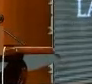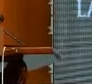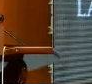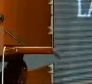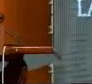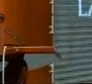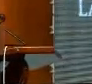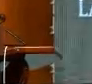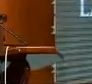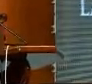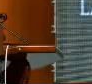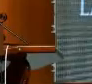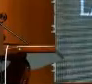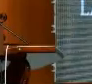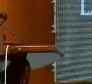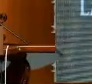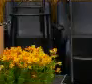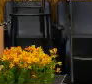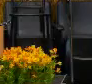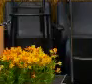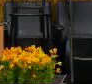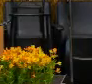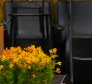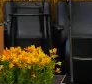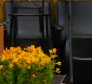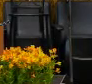anhelo volverle a